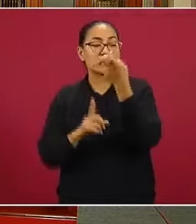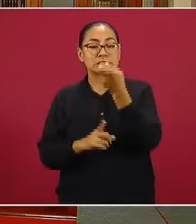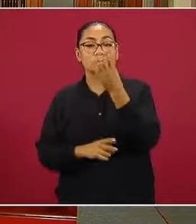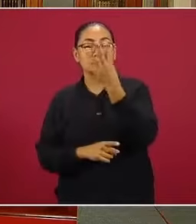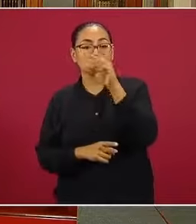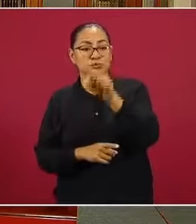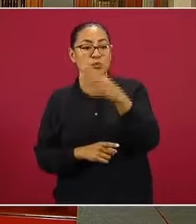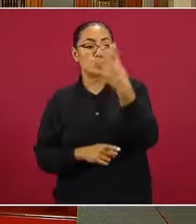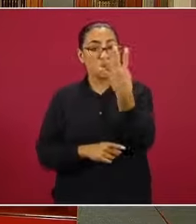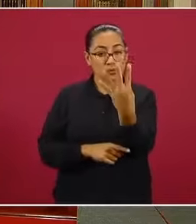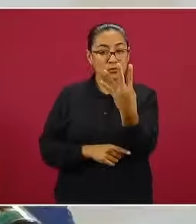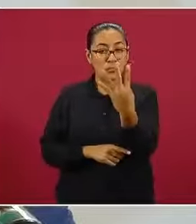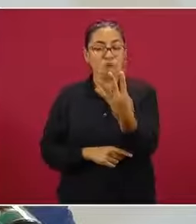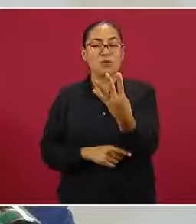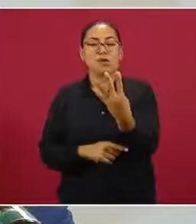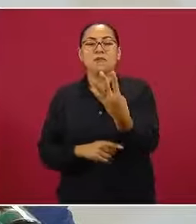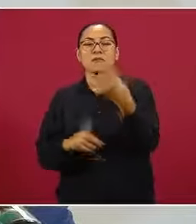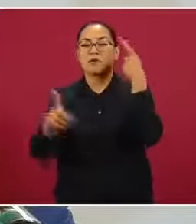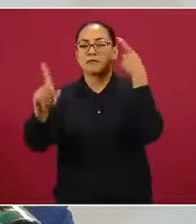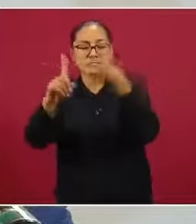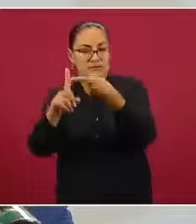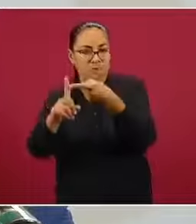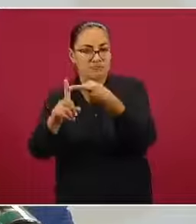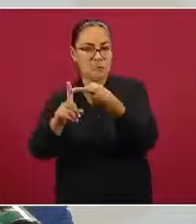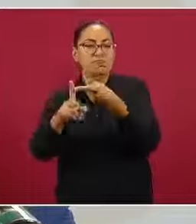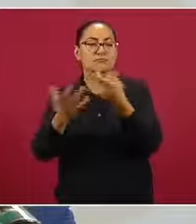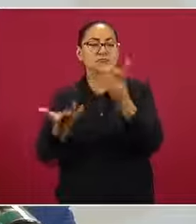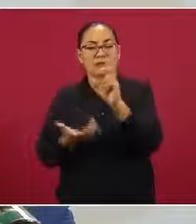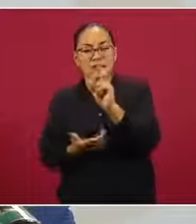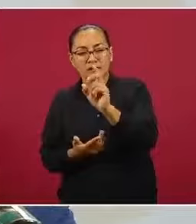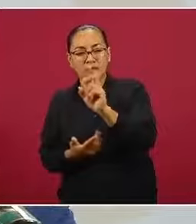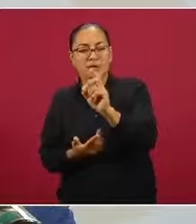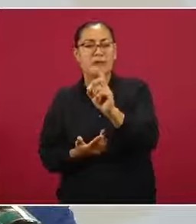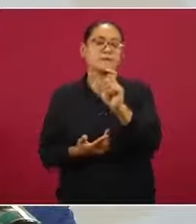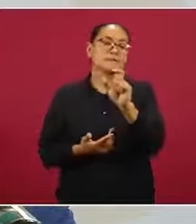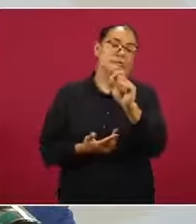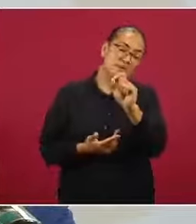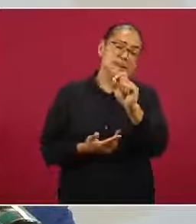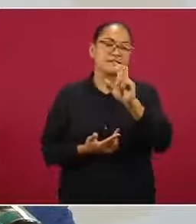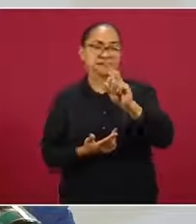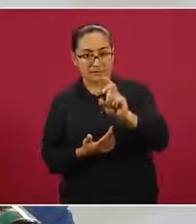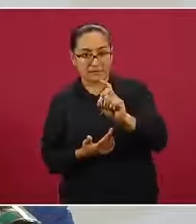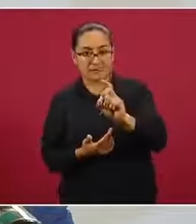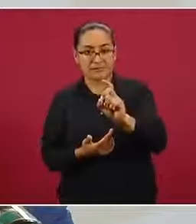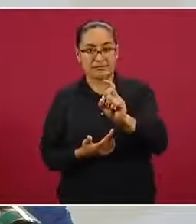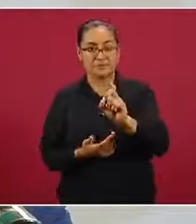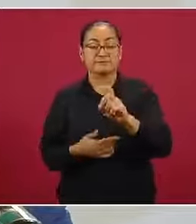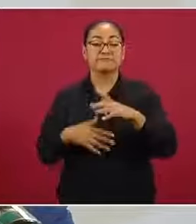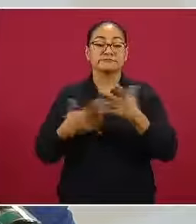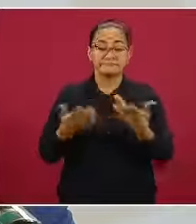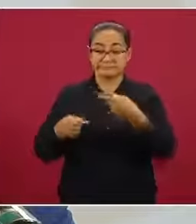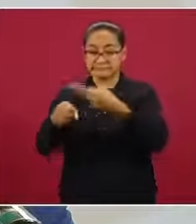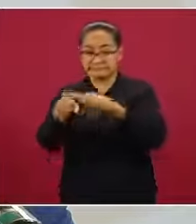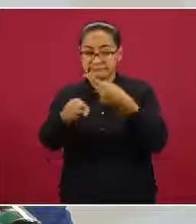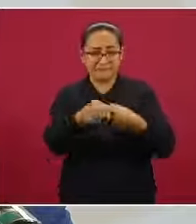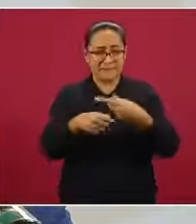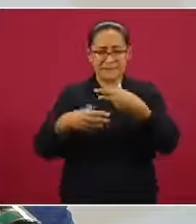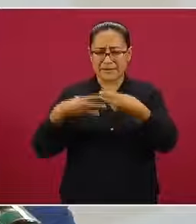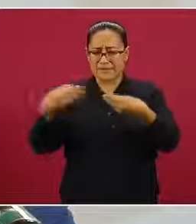Sostenible, es decir, reducir en 1/3, y esa es la meta, la mortalidad prematura por enfermedades no transmisibles mediante